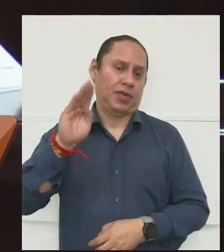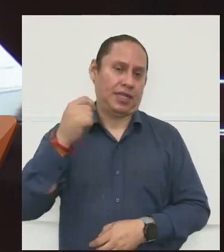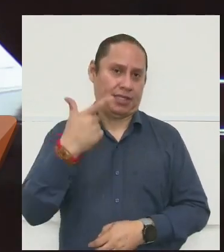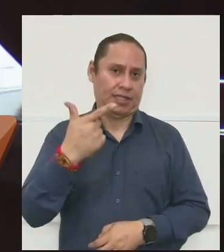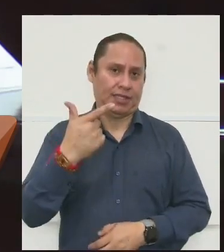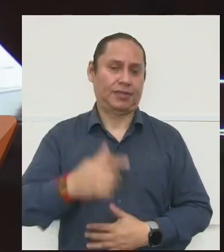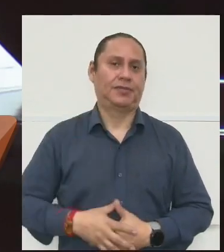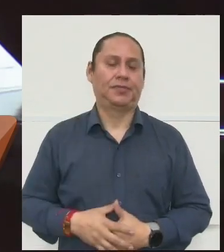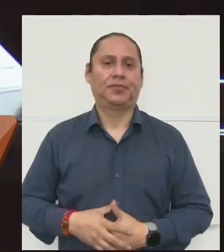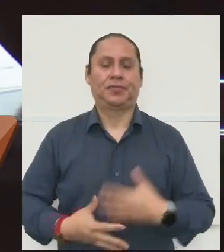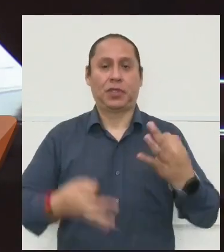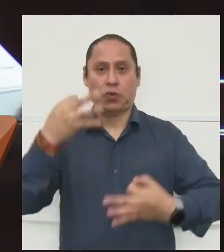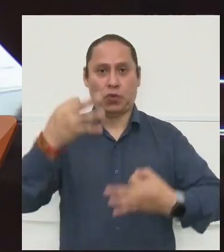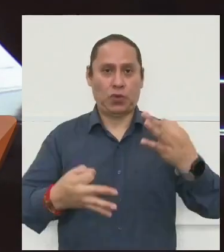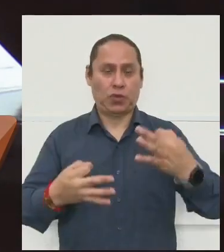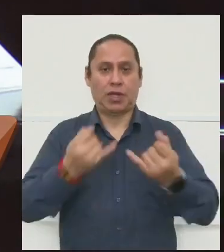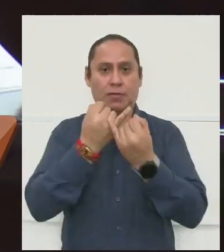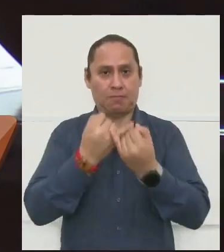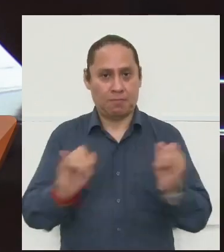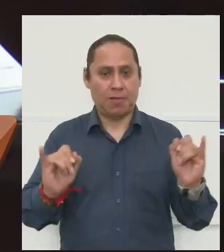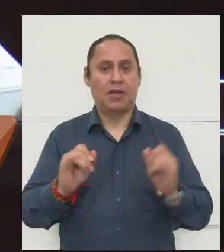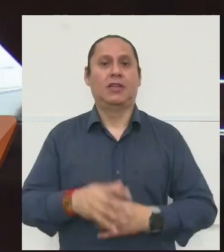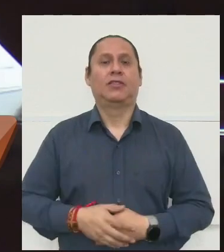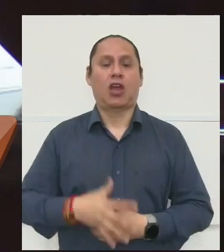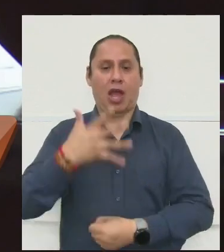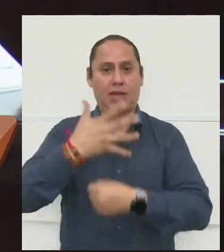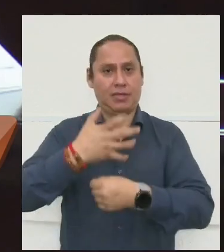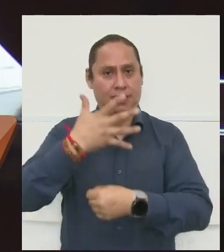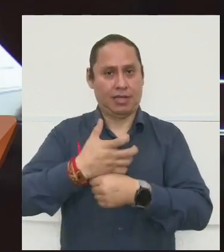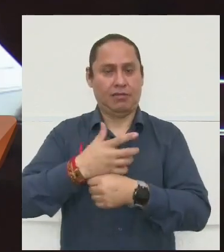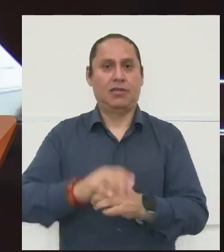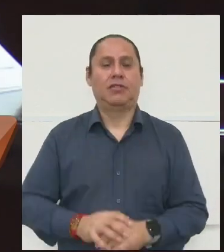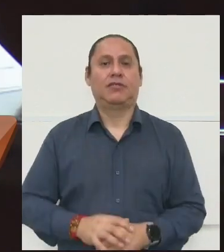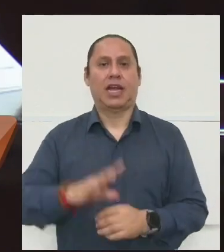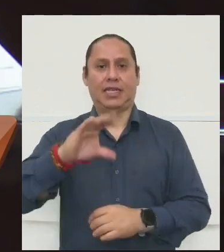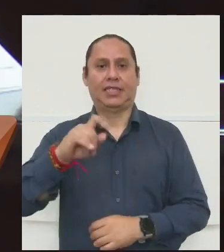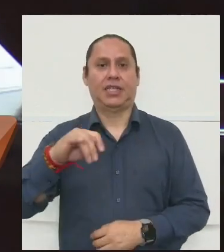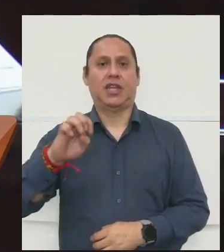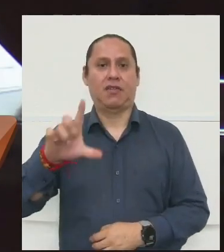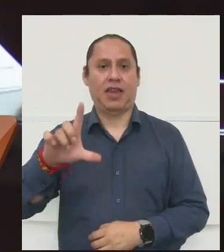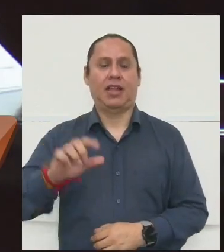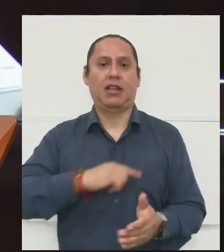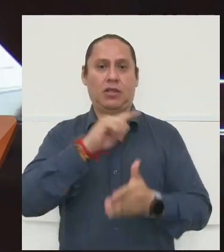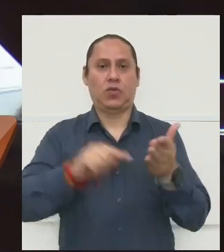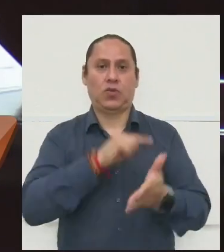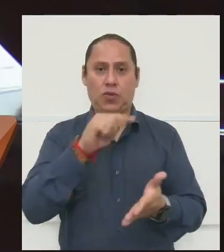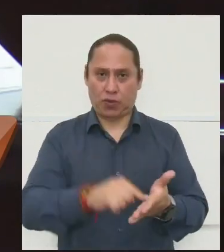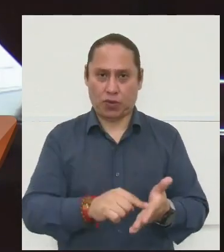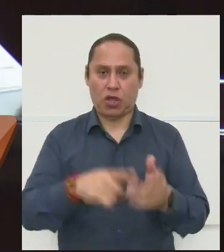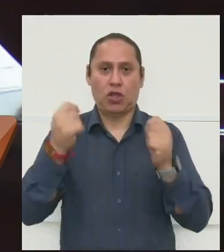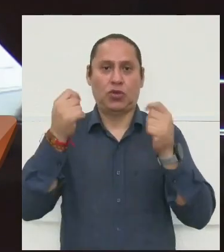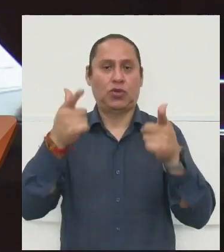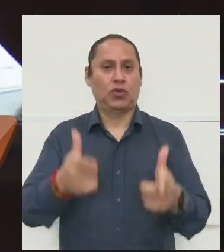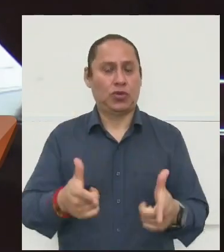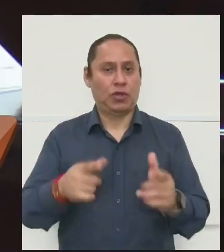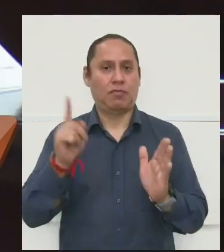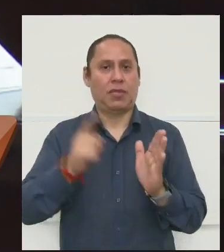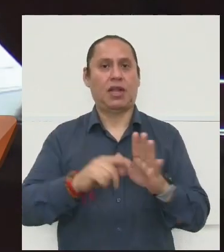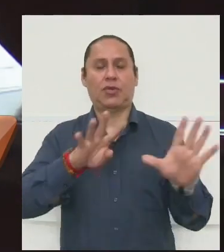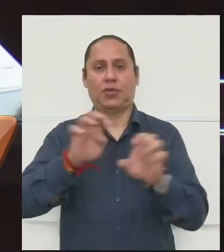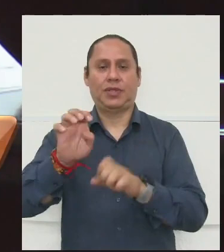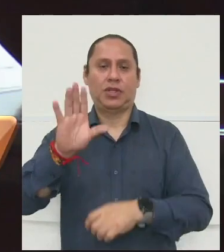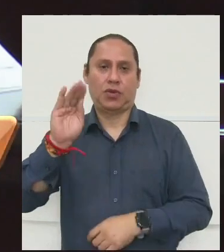19997 juzgado inaugural del juzgado quinto del ramo Civil del Distrito judicial de tuxla